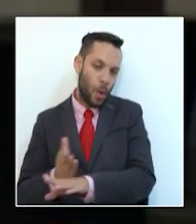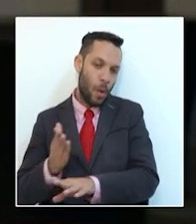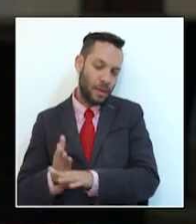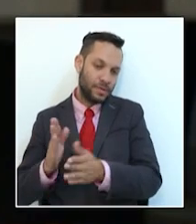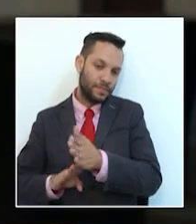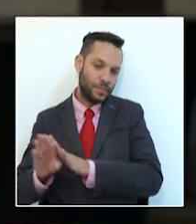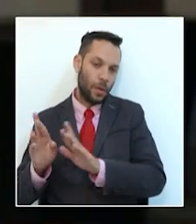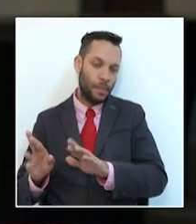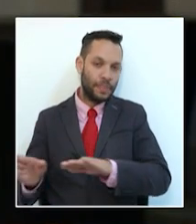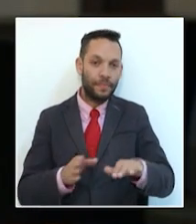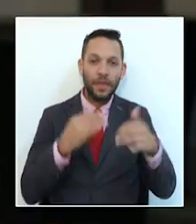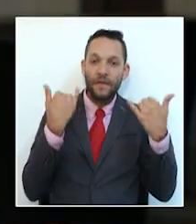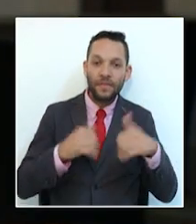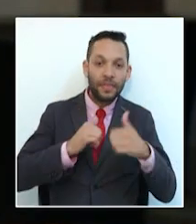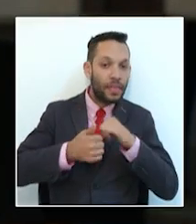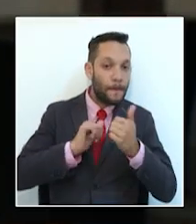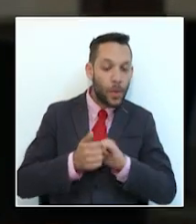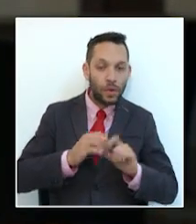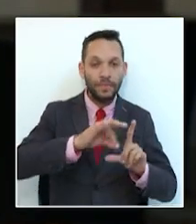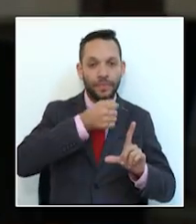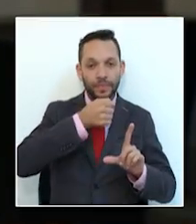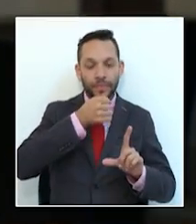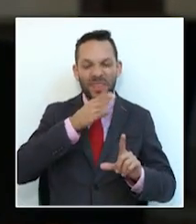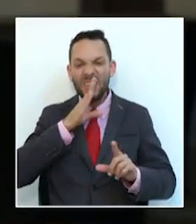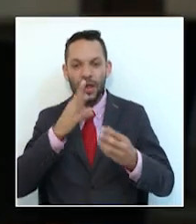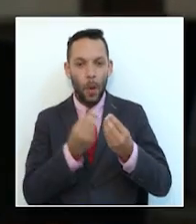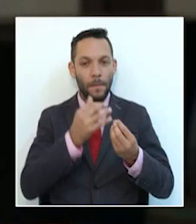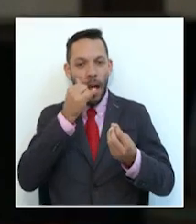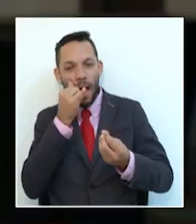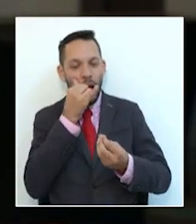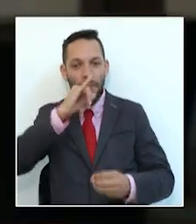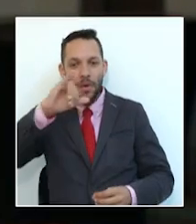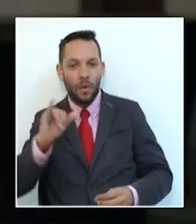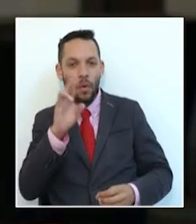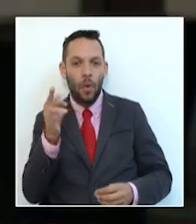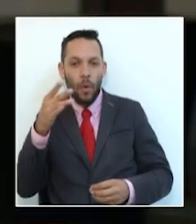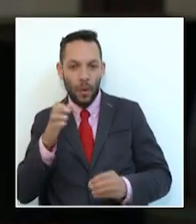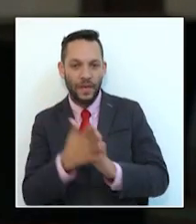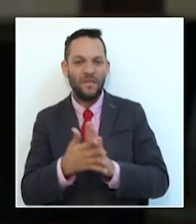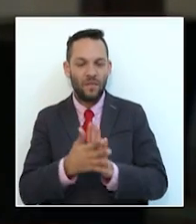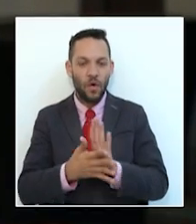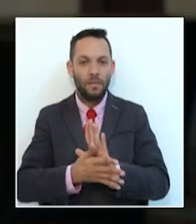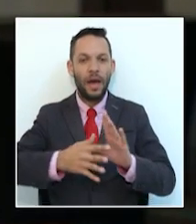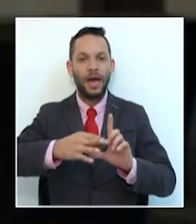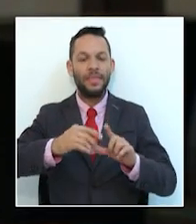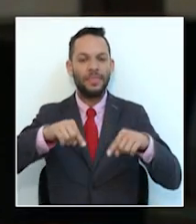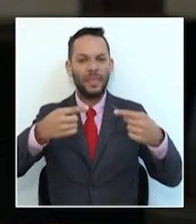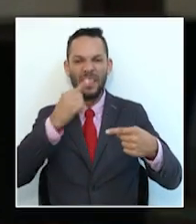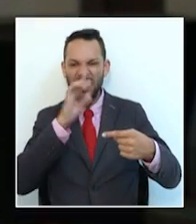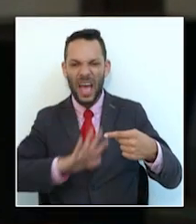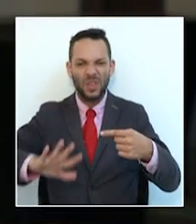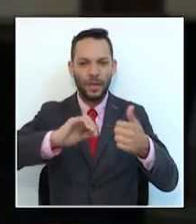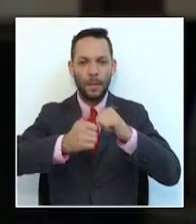salud. Hasta aquí la información deportiva en Telecafé Noticias con la cámara de Jorge Ballén. Directamente desde Cartagena hemos informado para todos ustedes aquí en nuestro canal